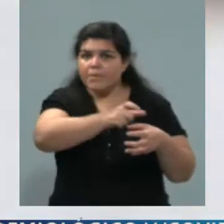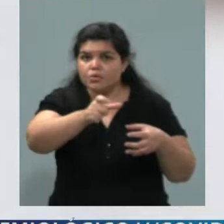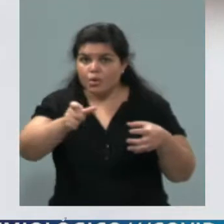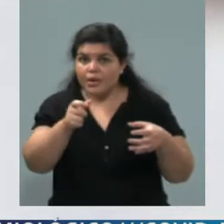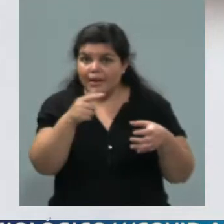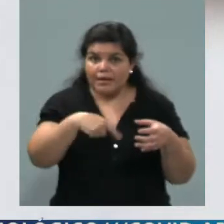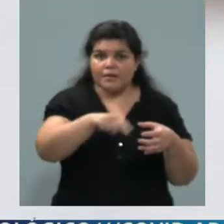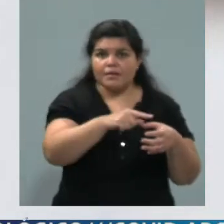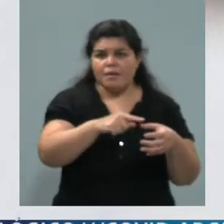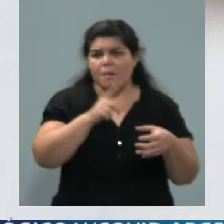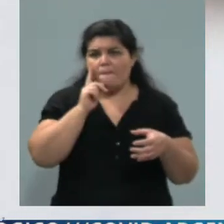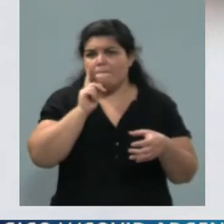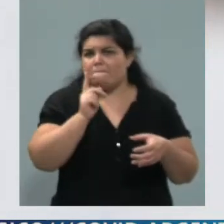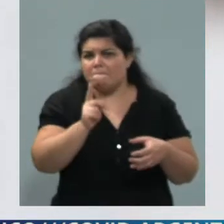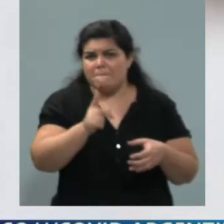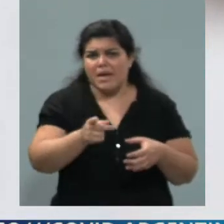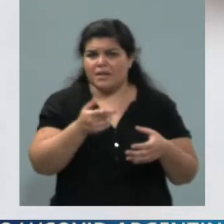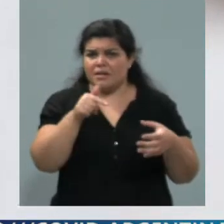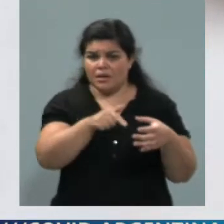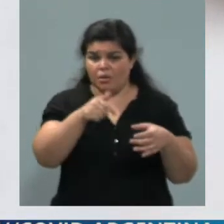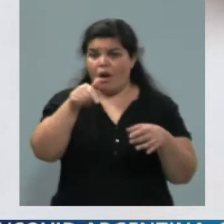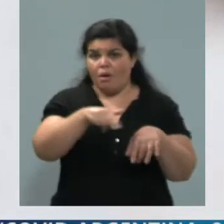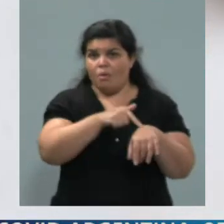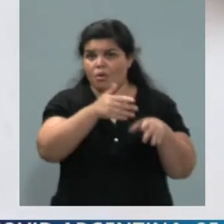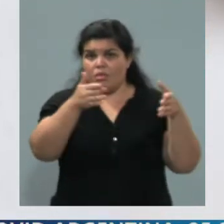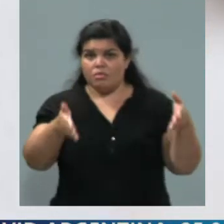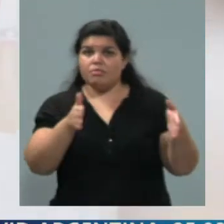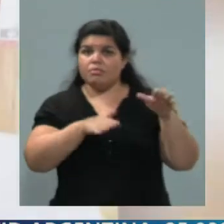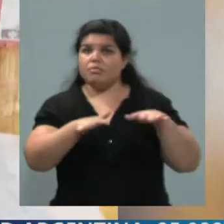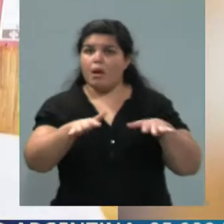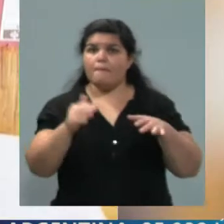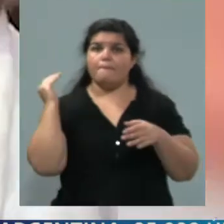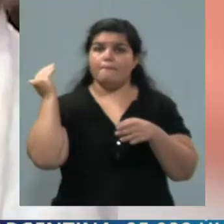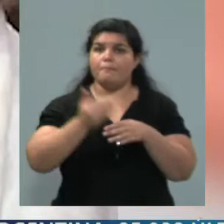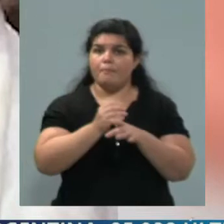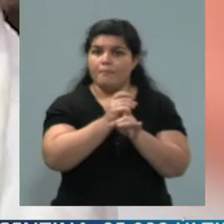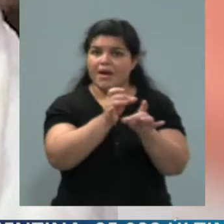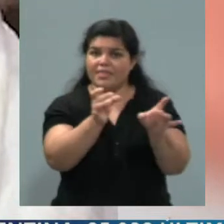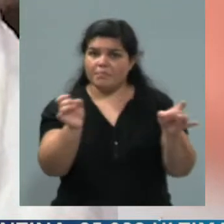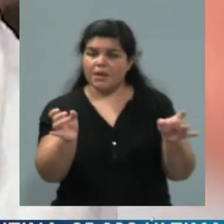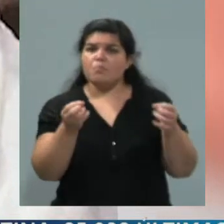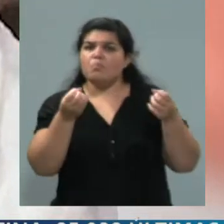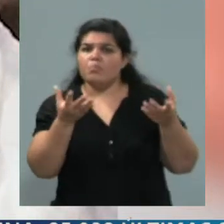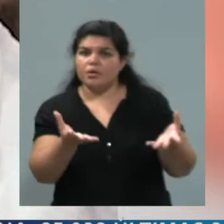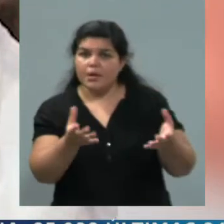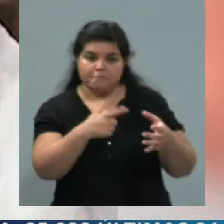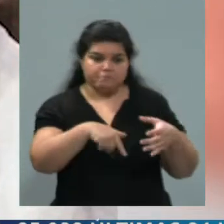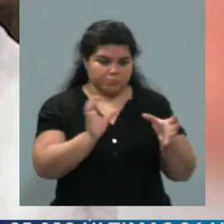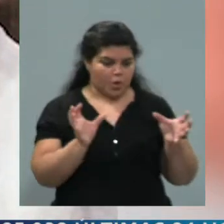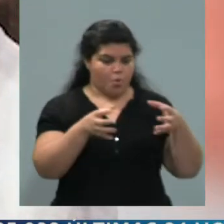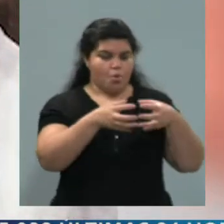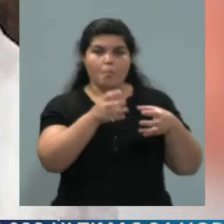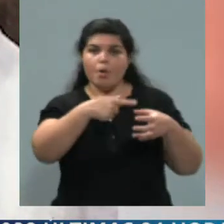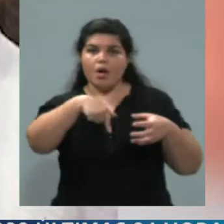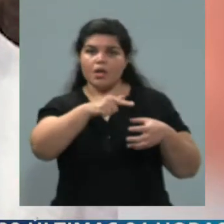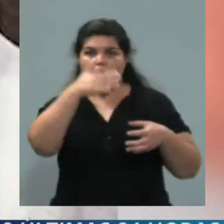corriendo un grave riesgo en esta pandemia, ¿no? Porque son parte de las personas que presentan enfermedades